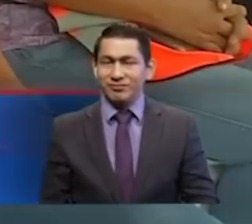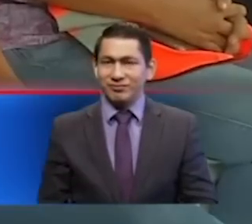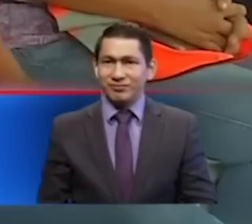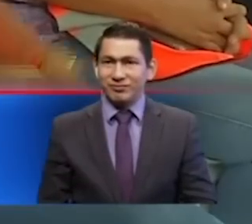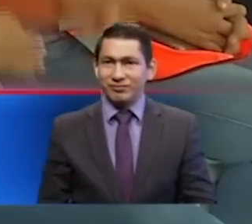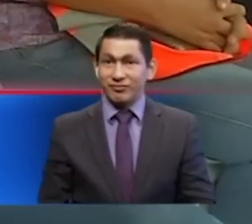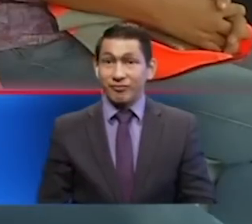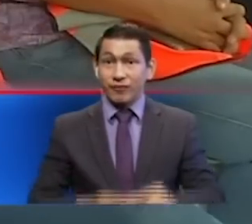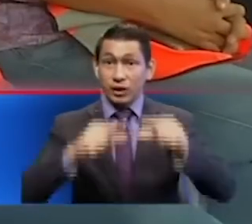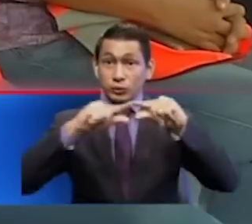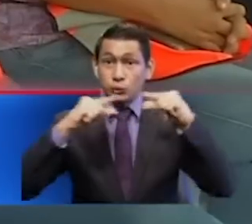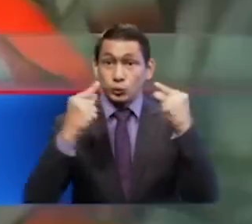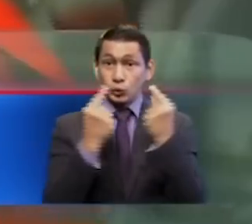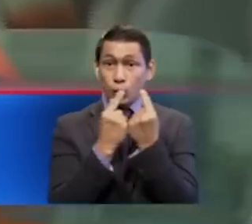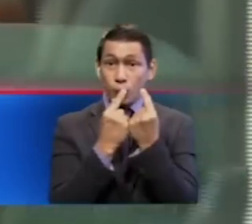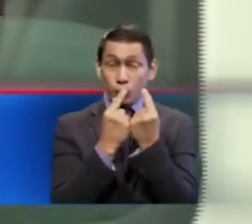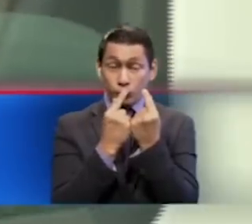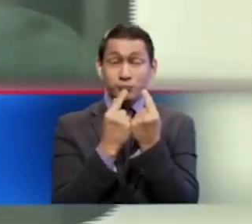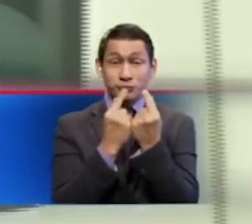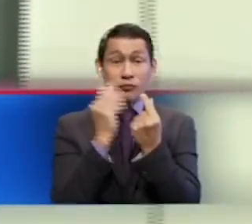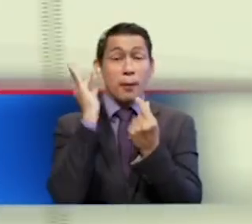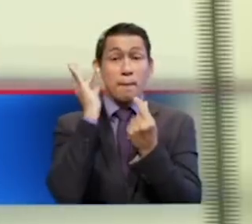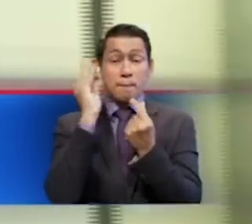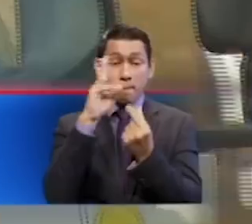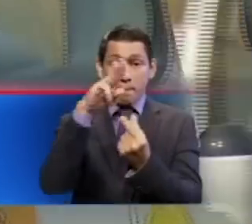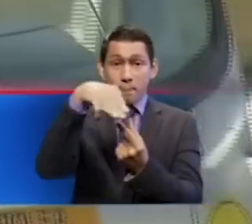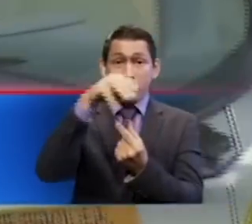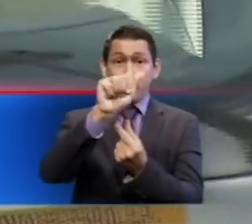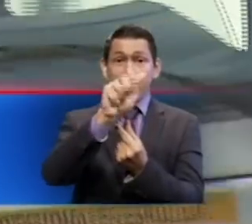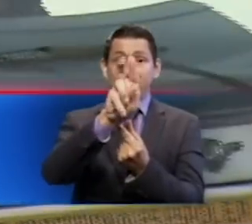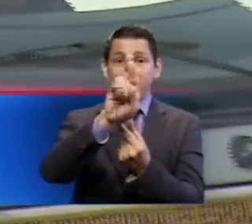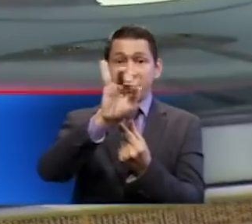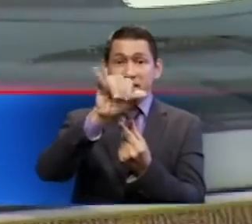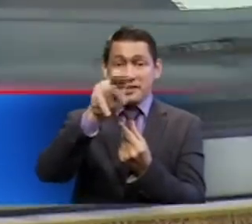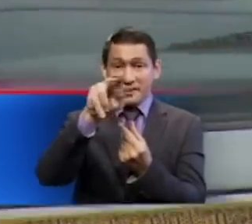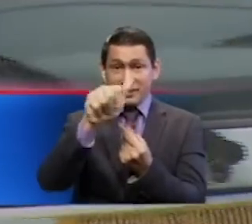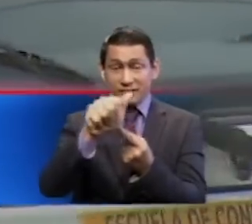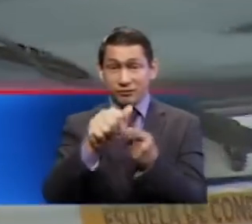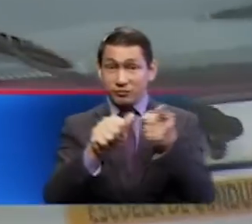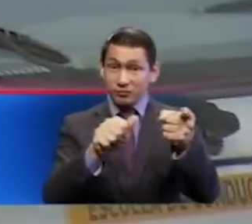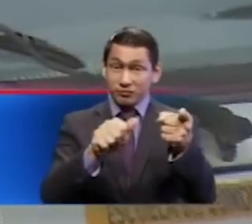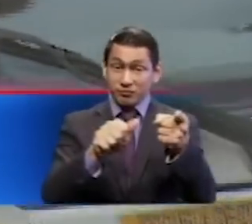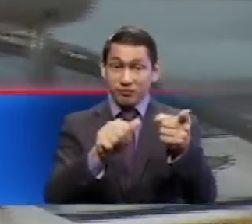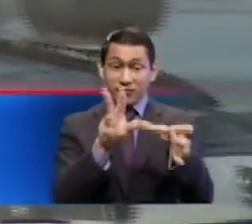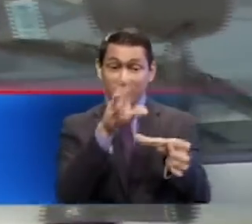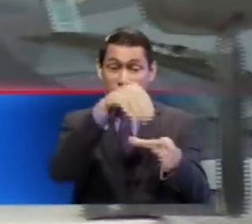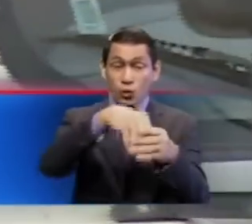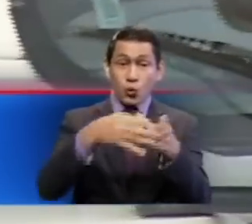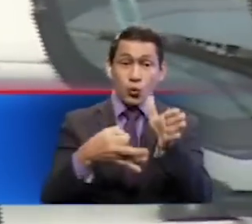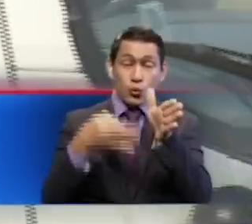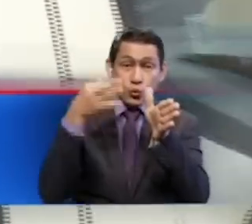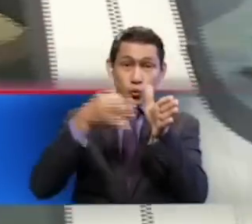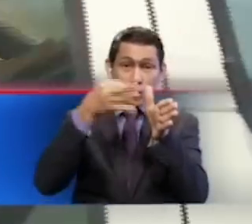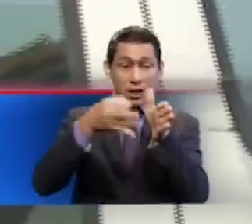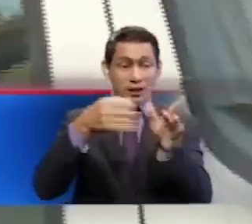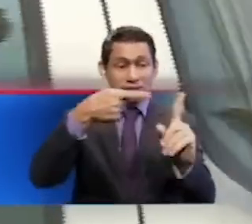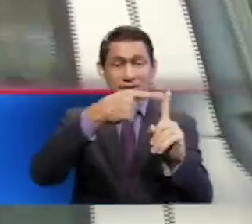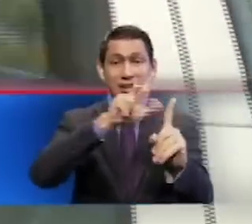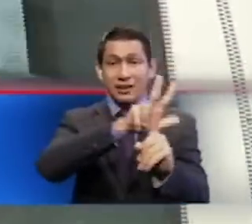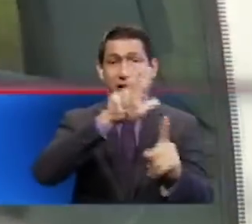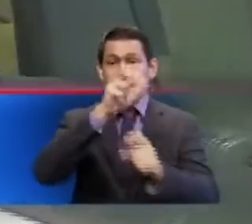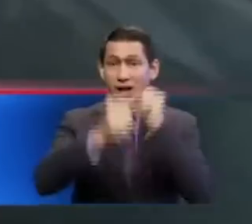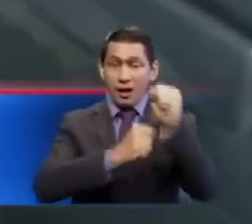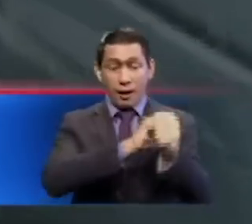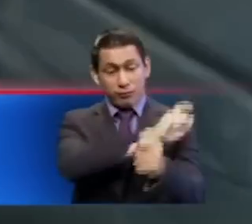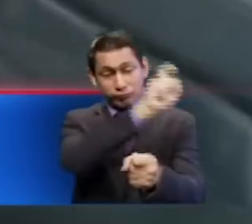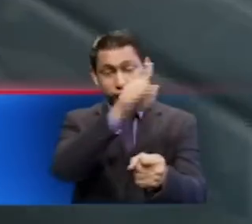Es un grupo que rompe estereotipos. Marina Albán es una de ellas. Es el Cantón Durán. Y a sus 33 años decidió formar parte del